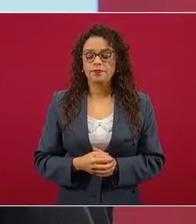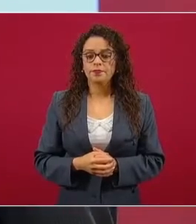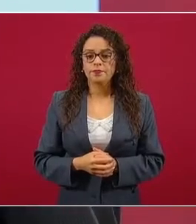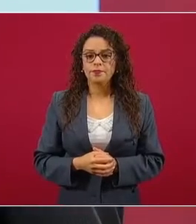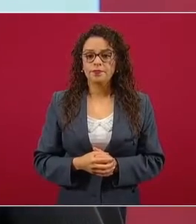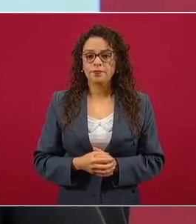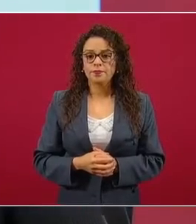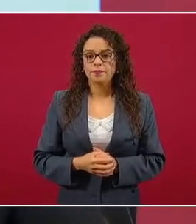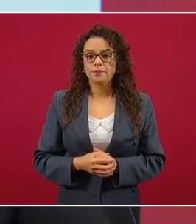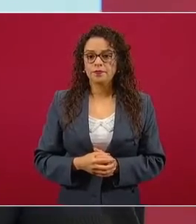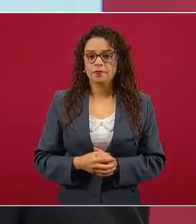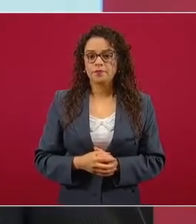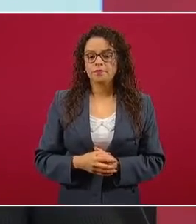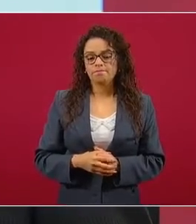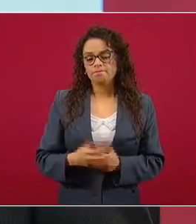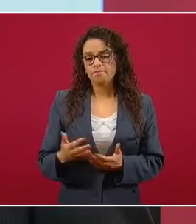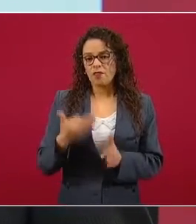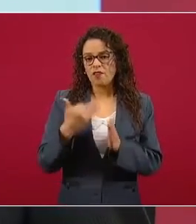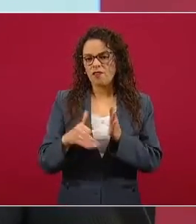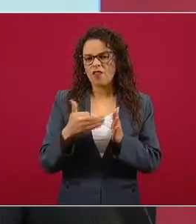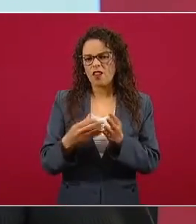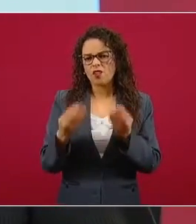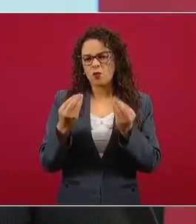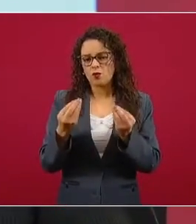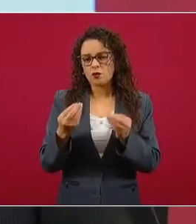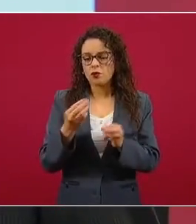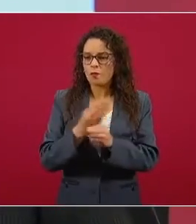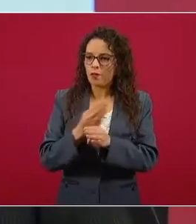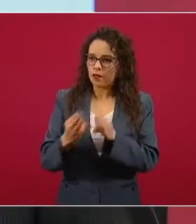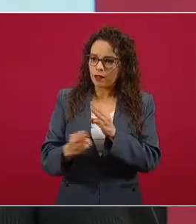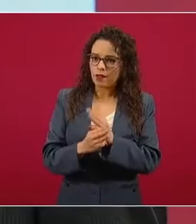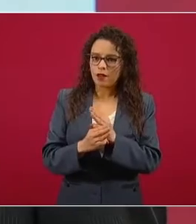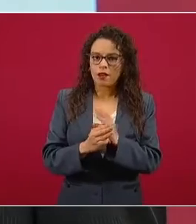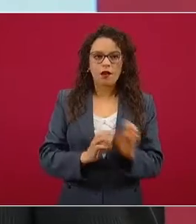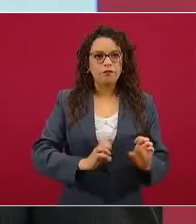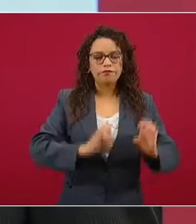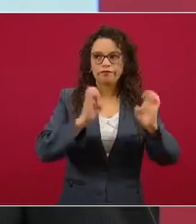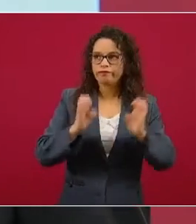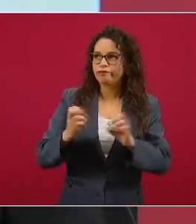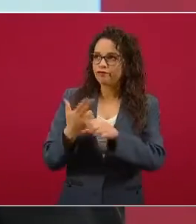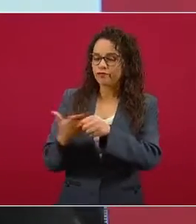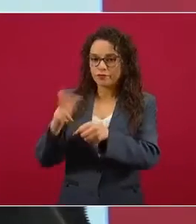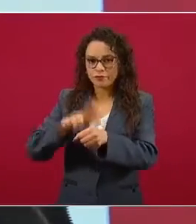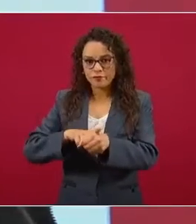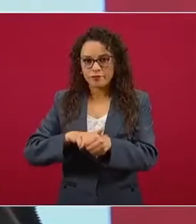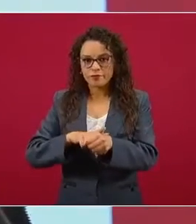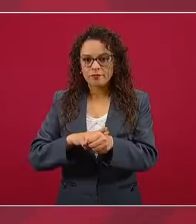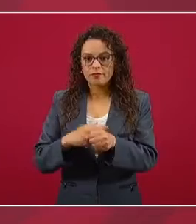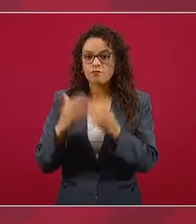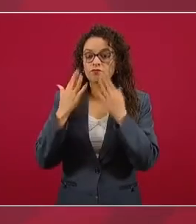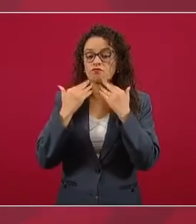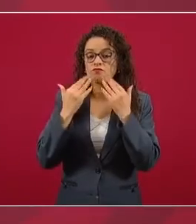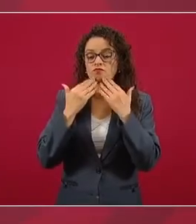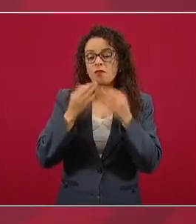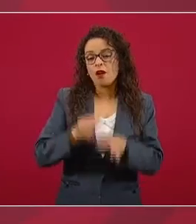faltaban instalaciones y nos faltaban equipos. no teníamos